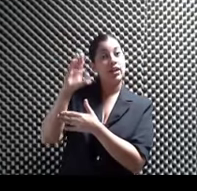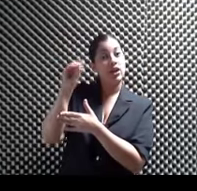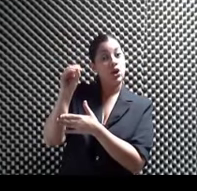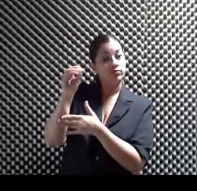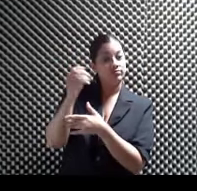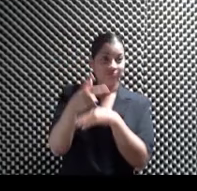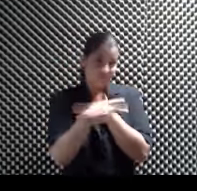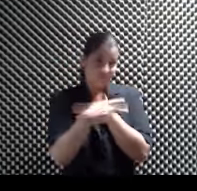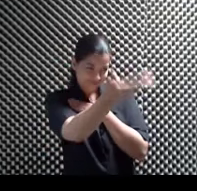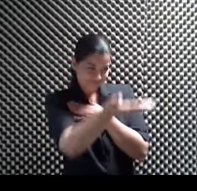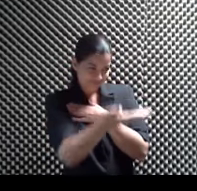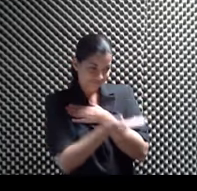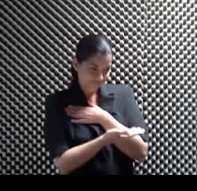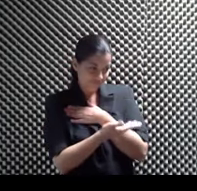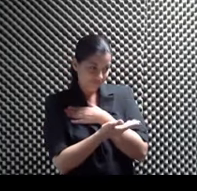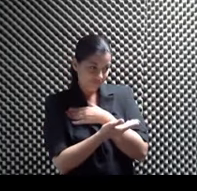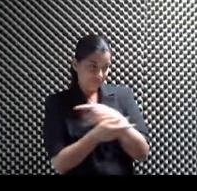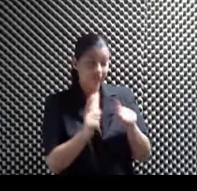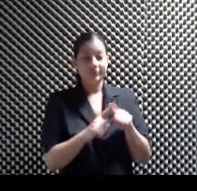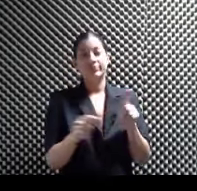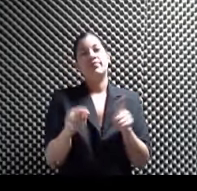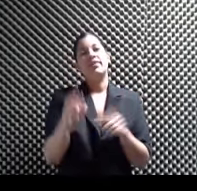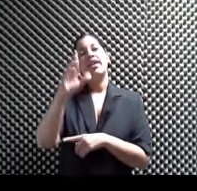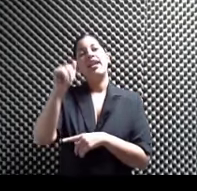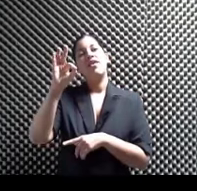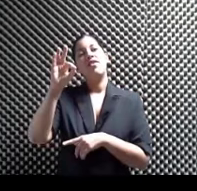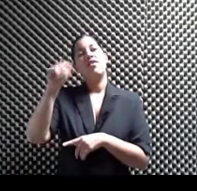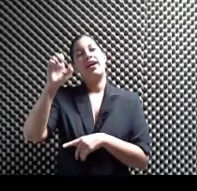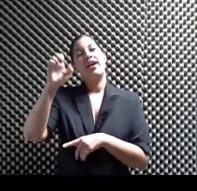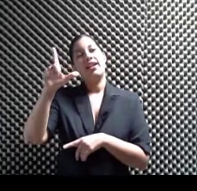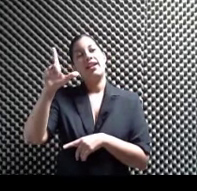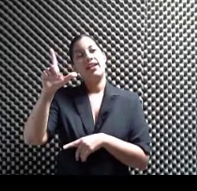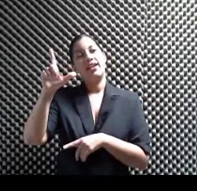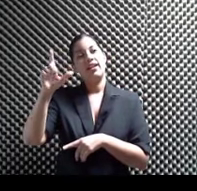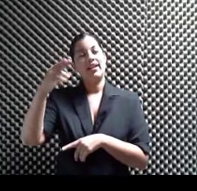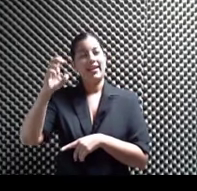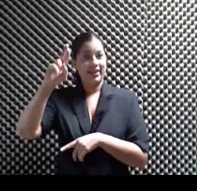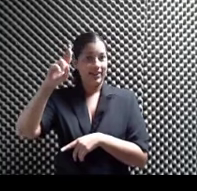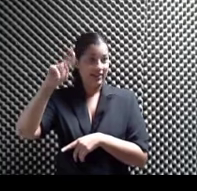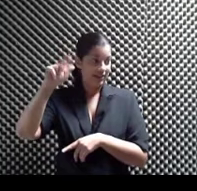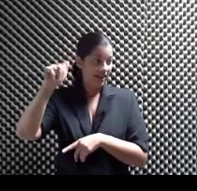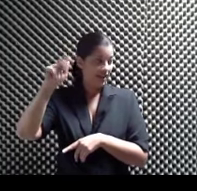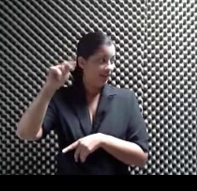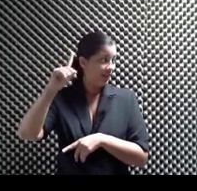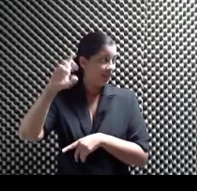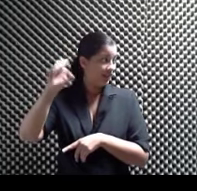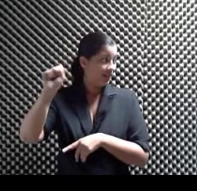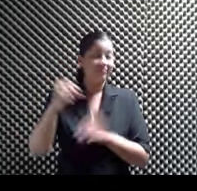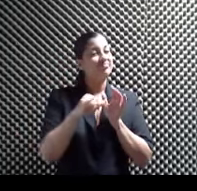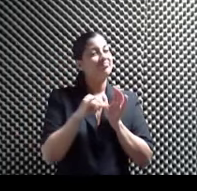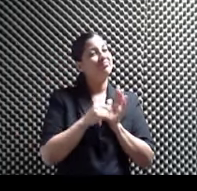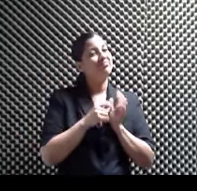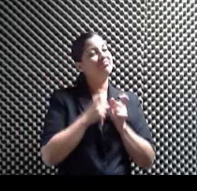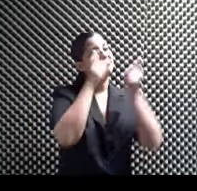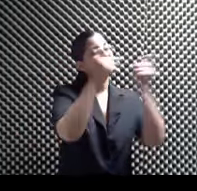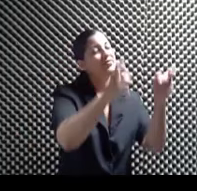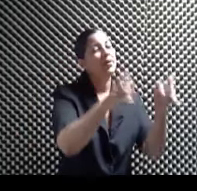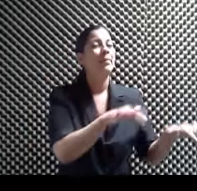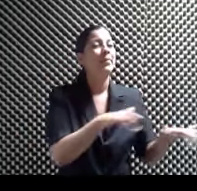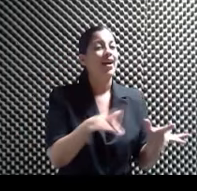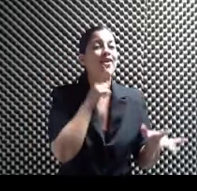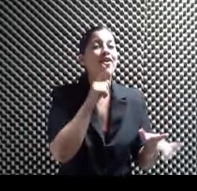presidente del Senado Le entregó un piano Un arreglo de flores Un piano Y el pentagrama leía Gracias Lucecita Que es la famosa foto Que se